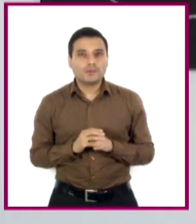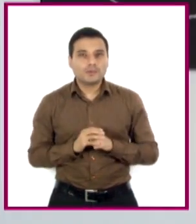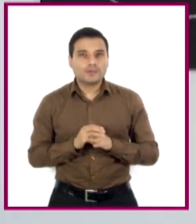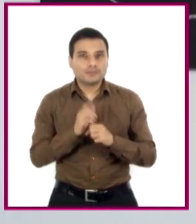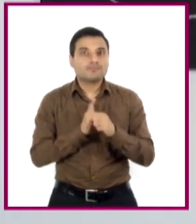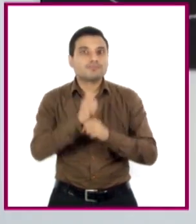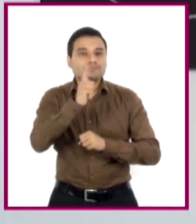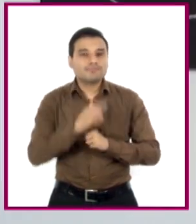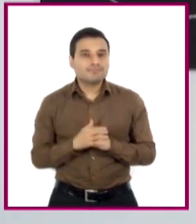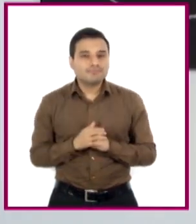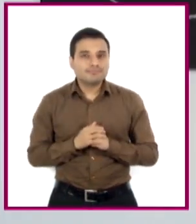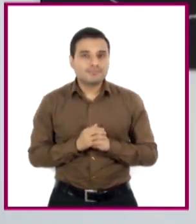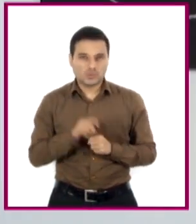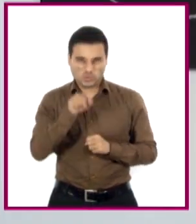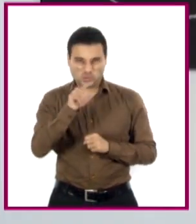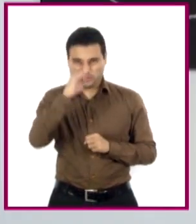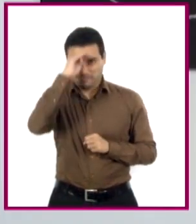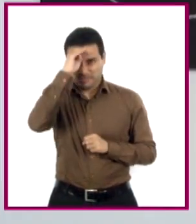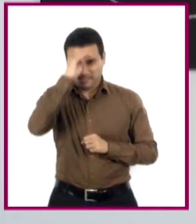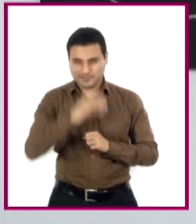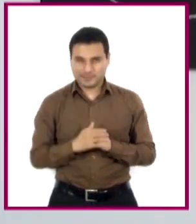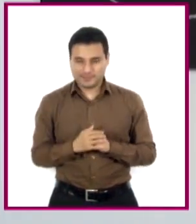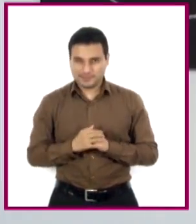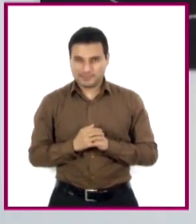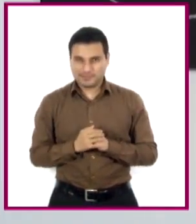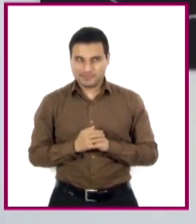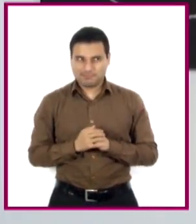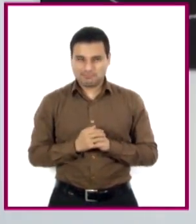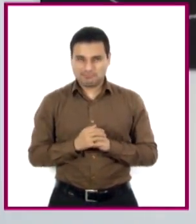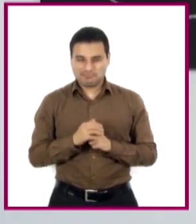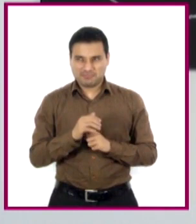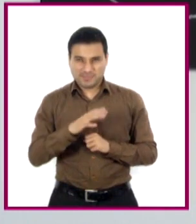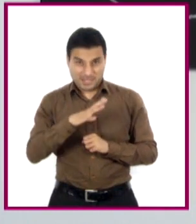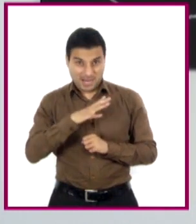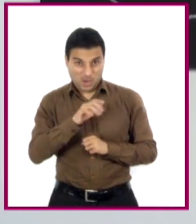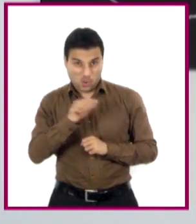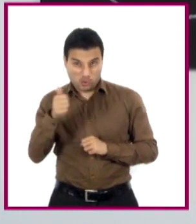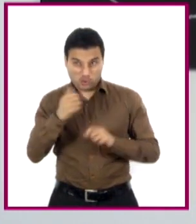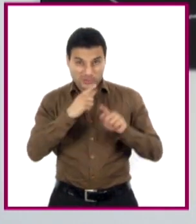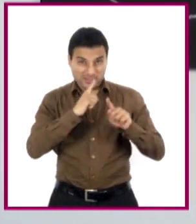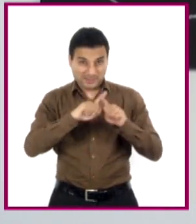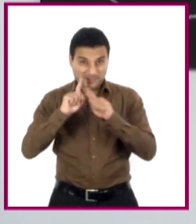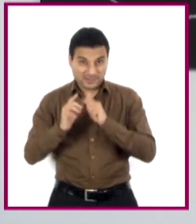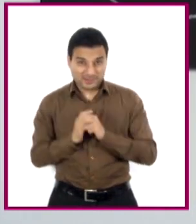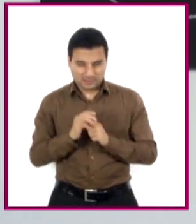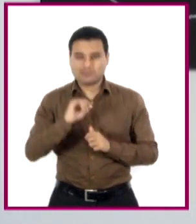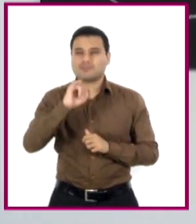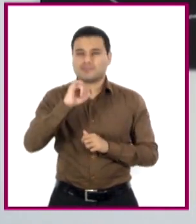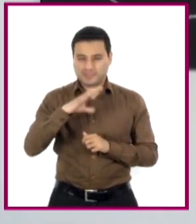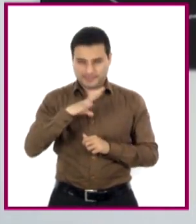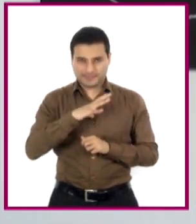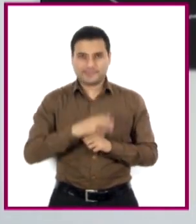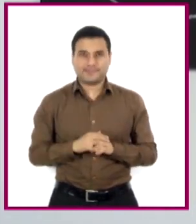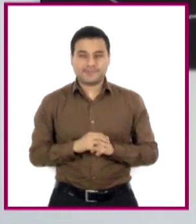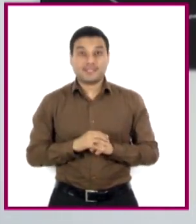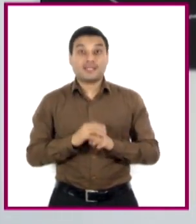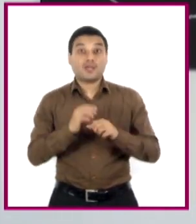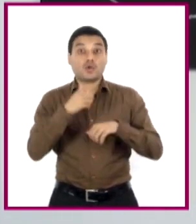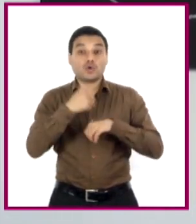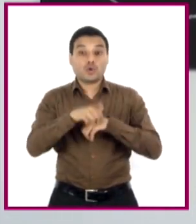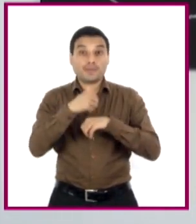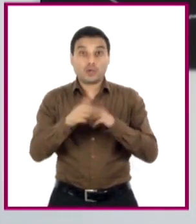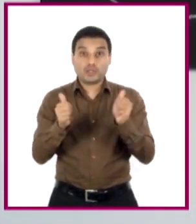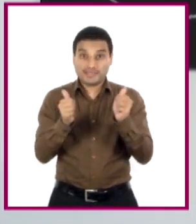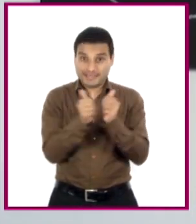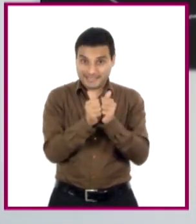ubicada? ¿Ustedes creen que existan otro tipo de decimales? Sí, los decimales finitos y